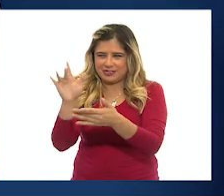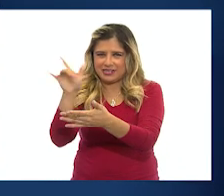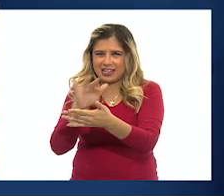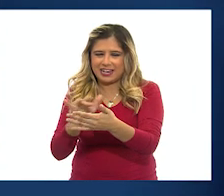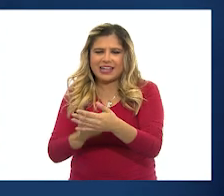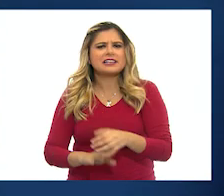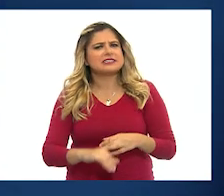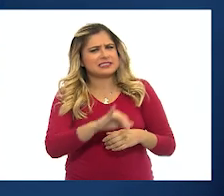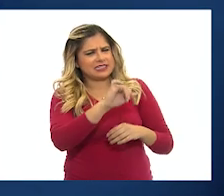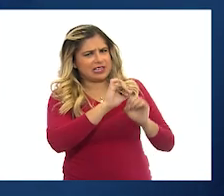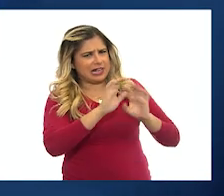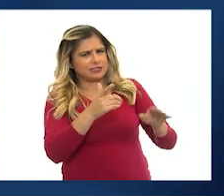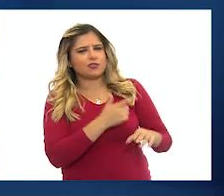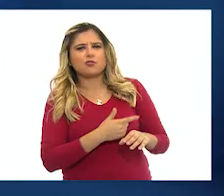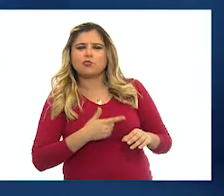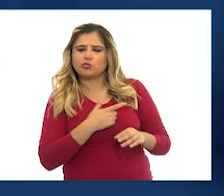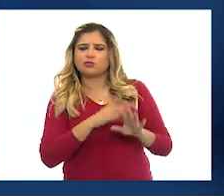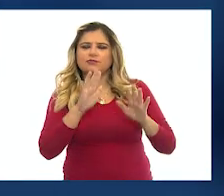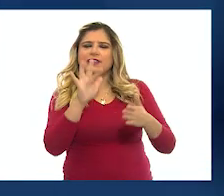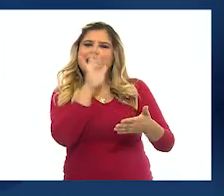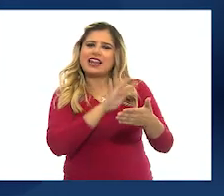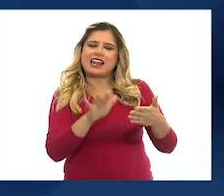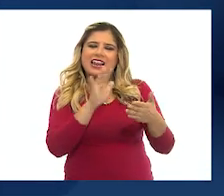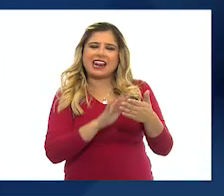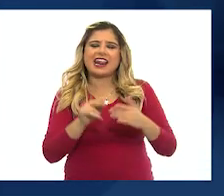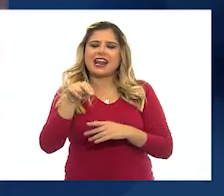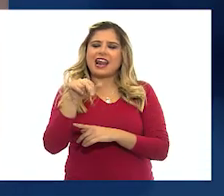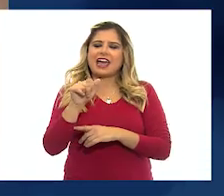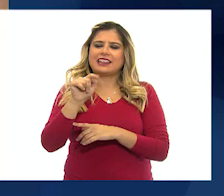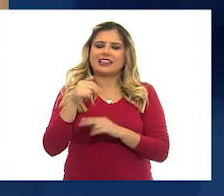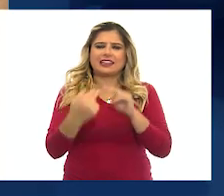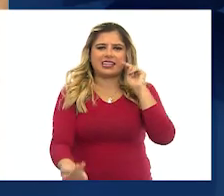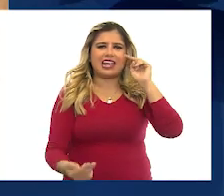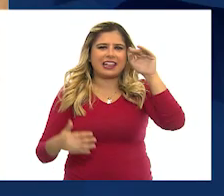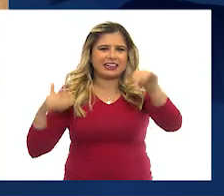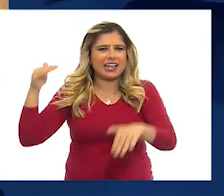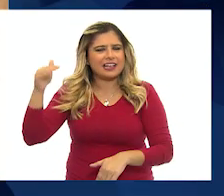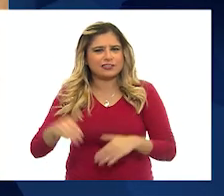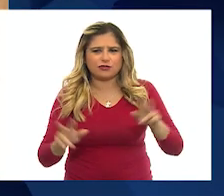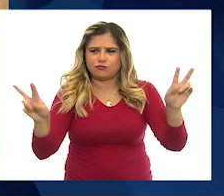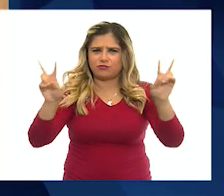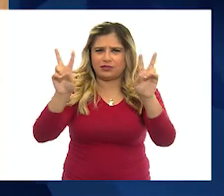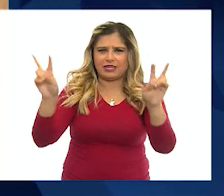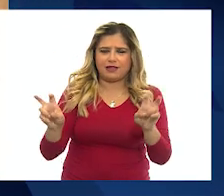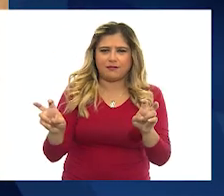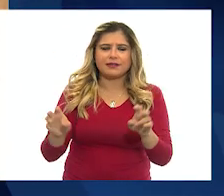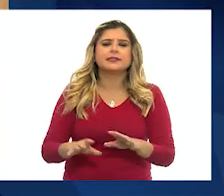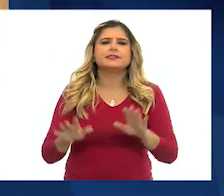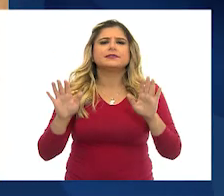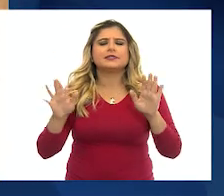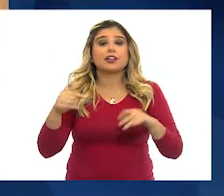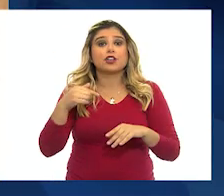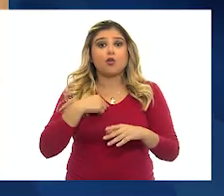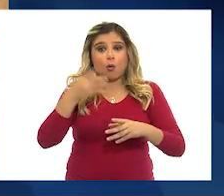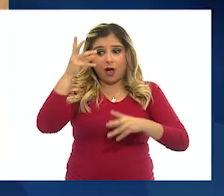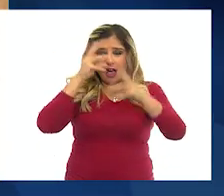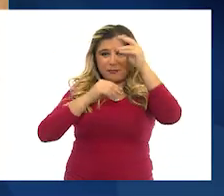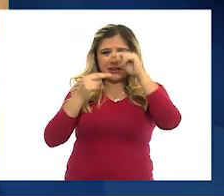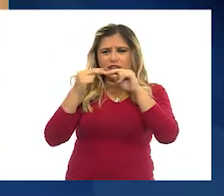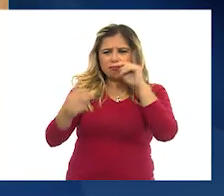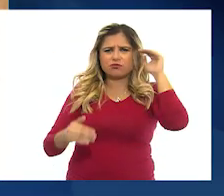que sí, Gaby. Vamos a leer primero Natación. Dice así: he aprendido a nadar en